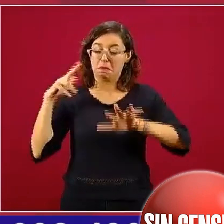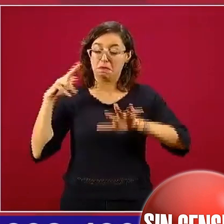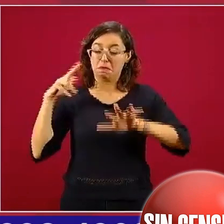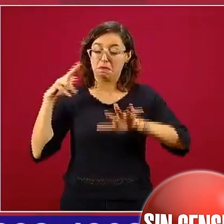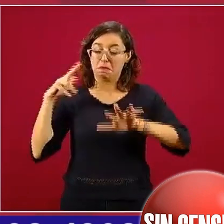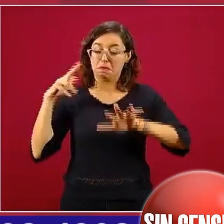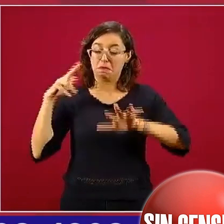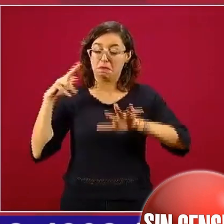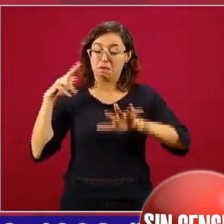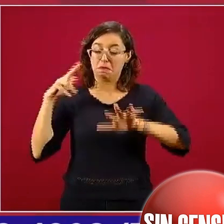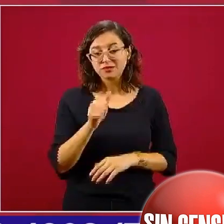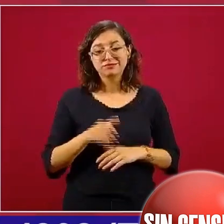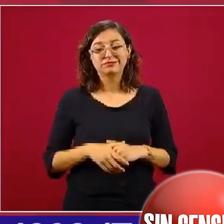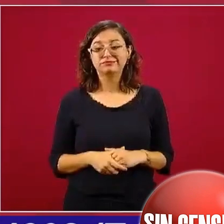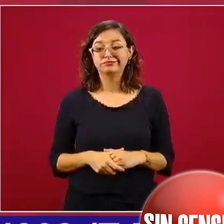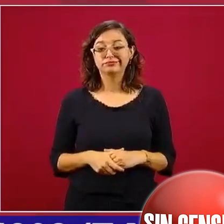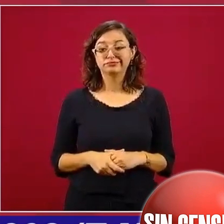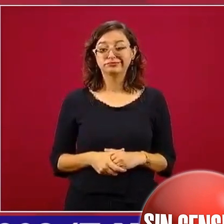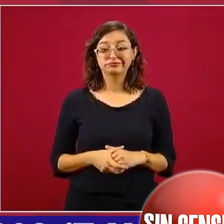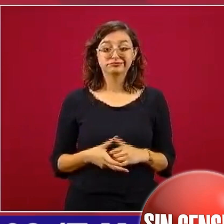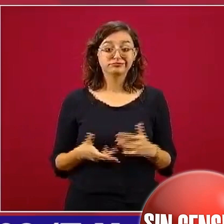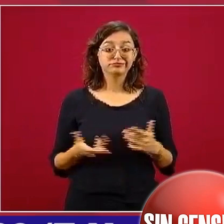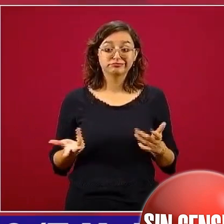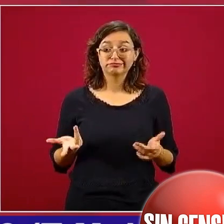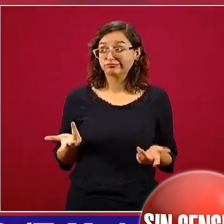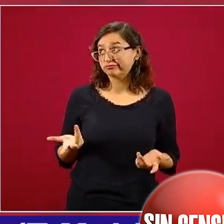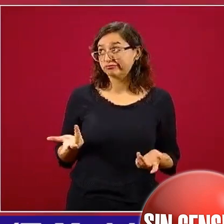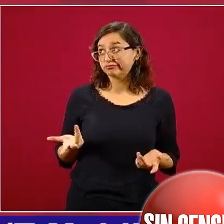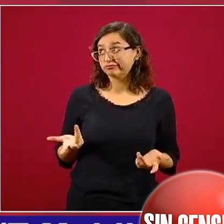y nunca aceptaron